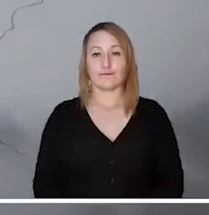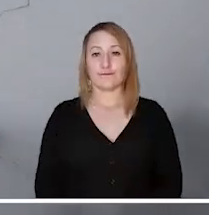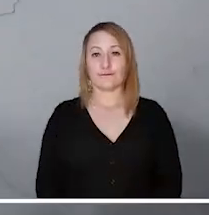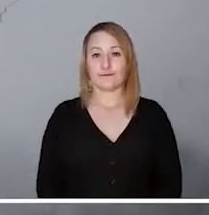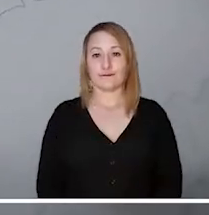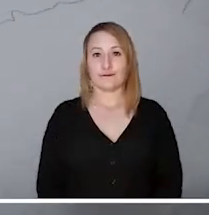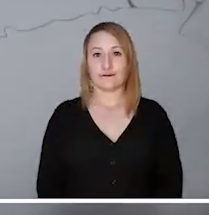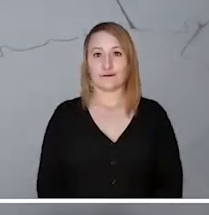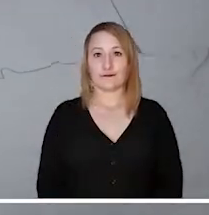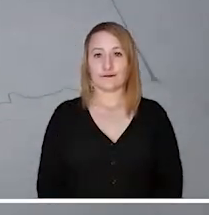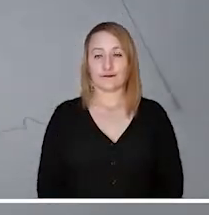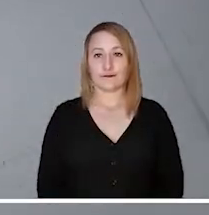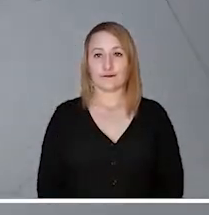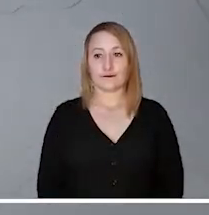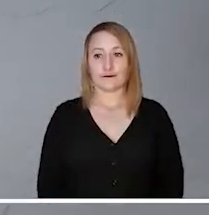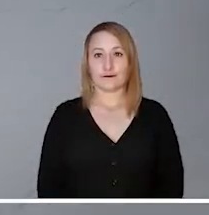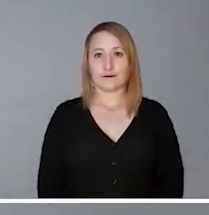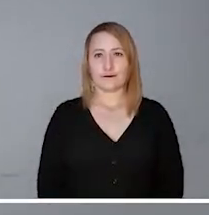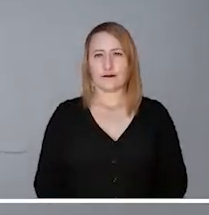Cauca.